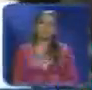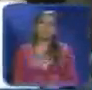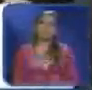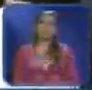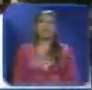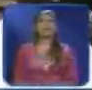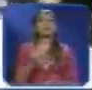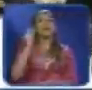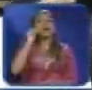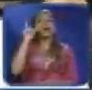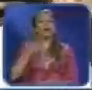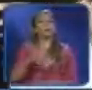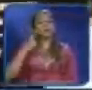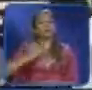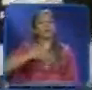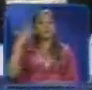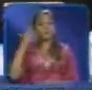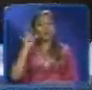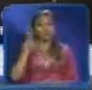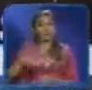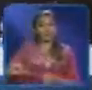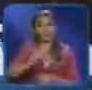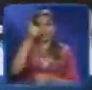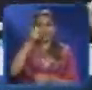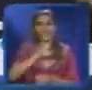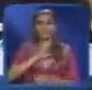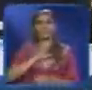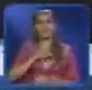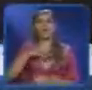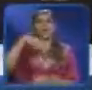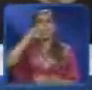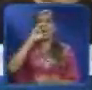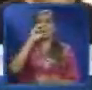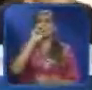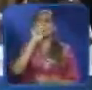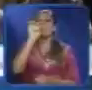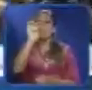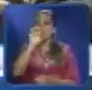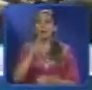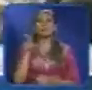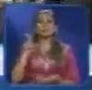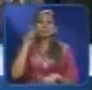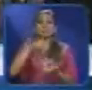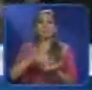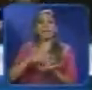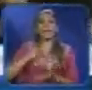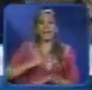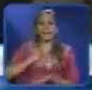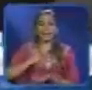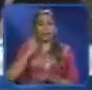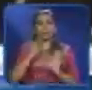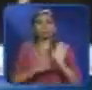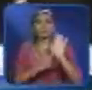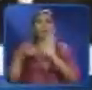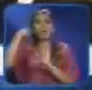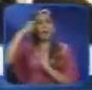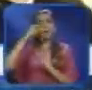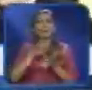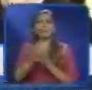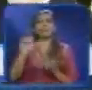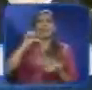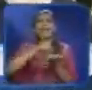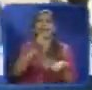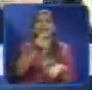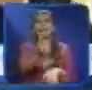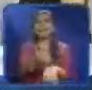El polémico director Michael Moore llegó a Toronto para presentar su más reciente documental llamado Capitalismo, una historia de amor. Como es costumbre,